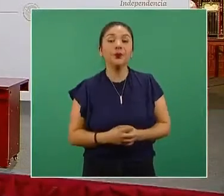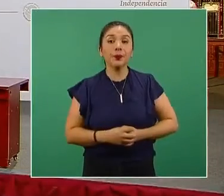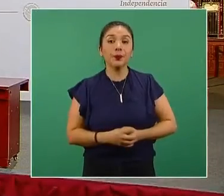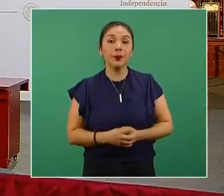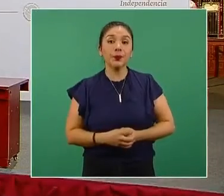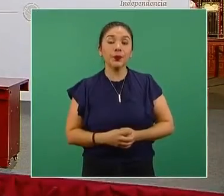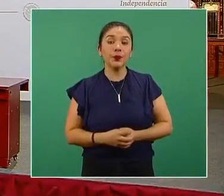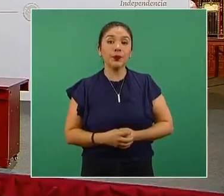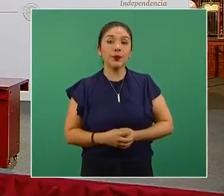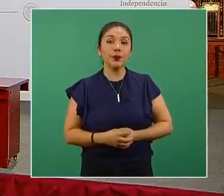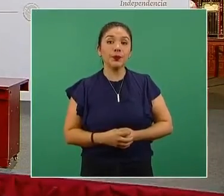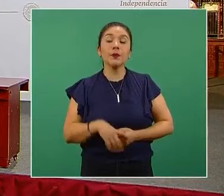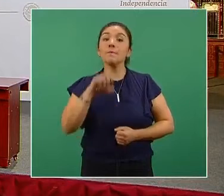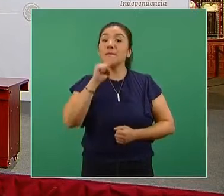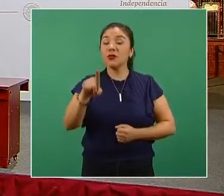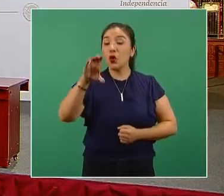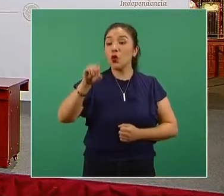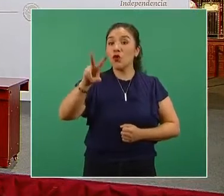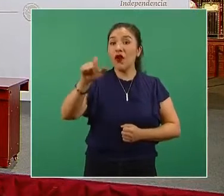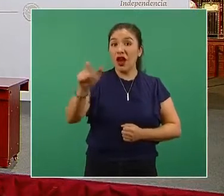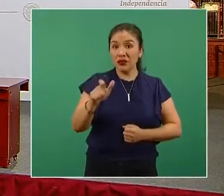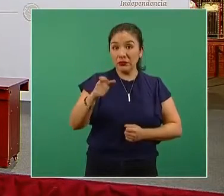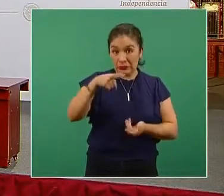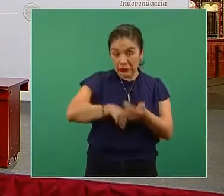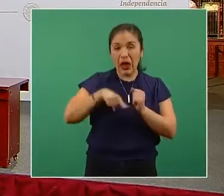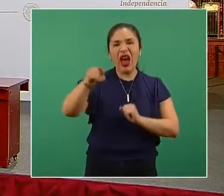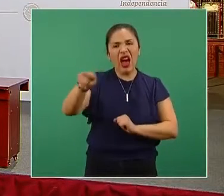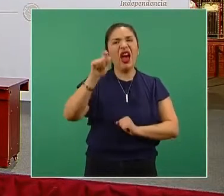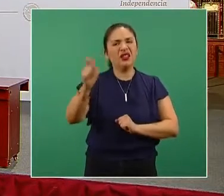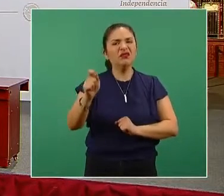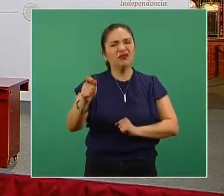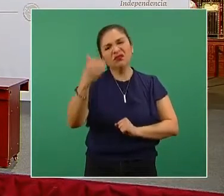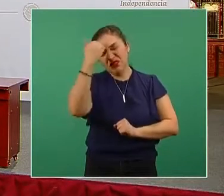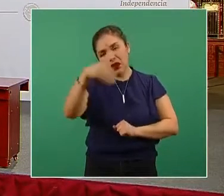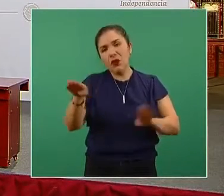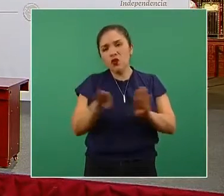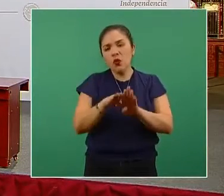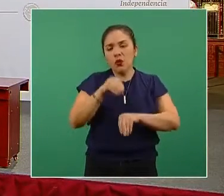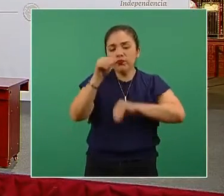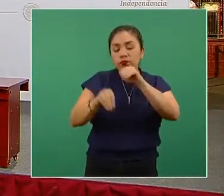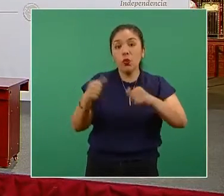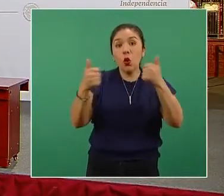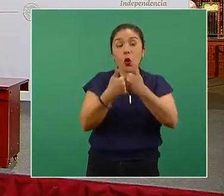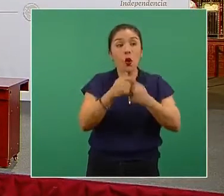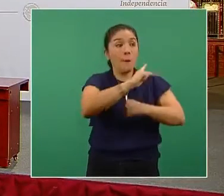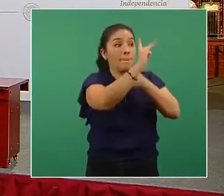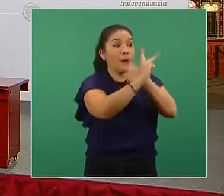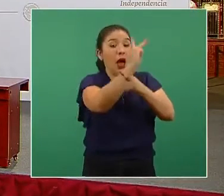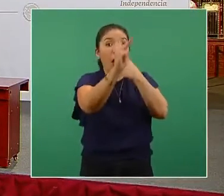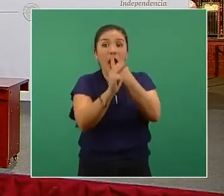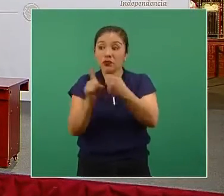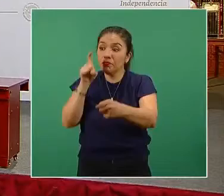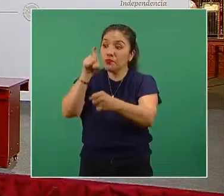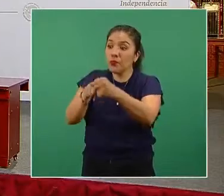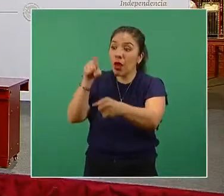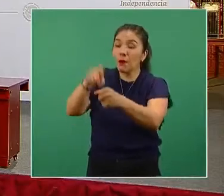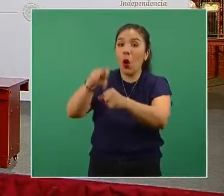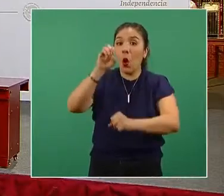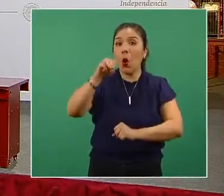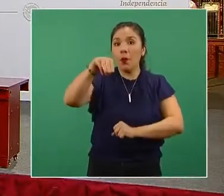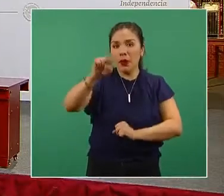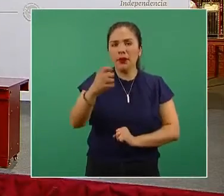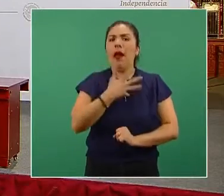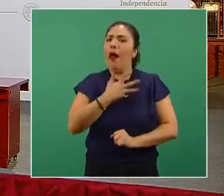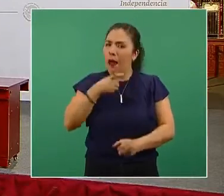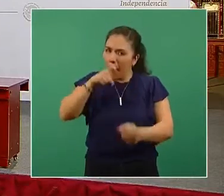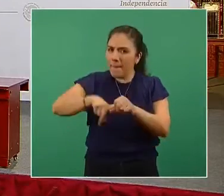Y concretamente la plataforma COVAX consiste en un mecanismo en el que los estados miembros de la OMS, desde luego incluye a México, que